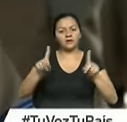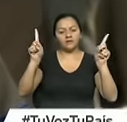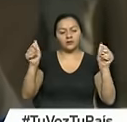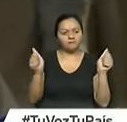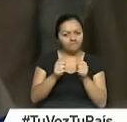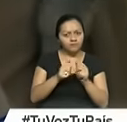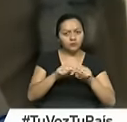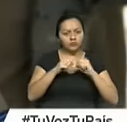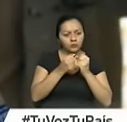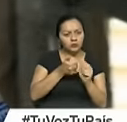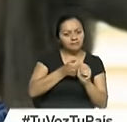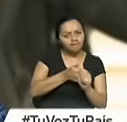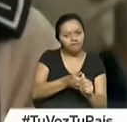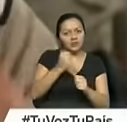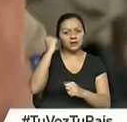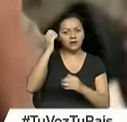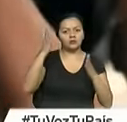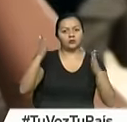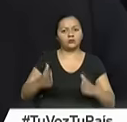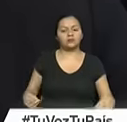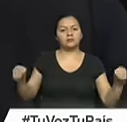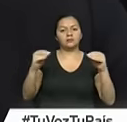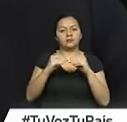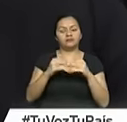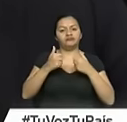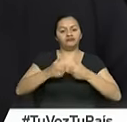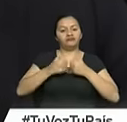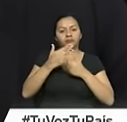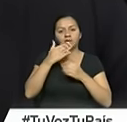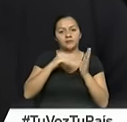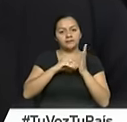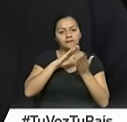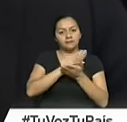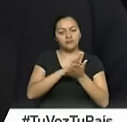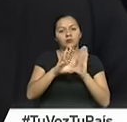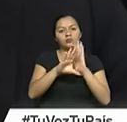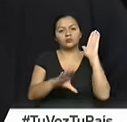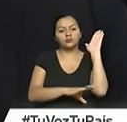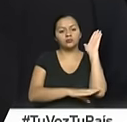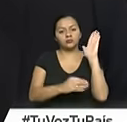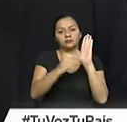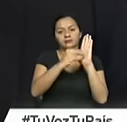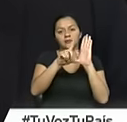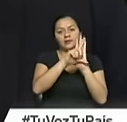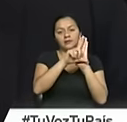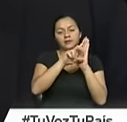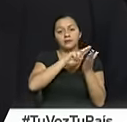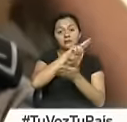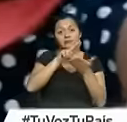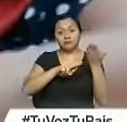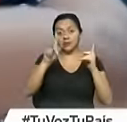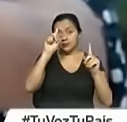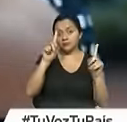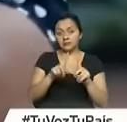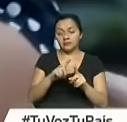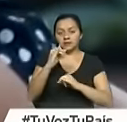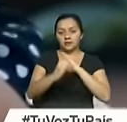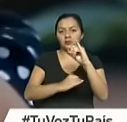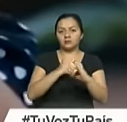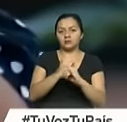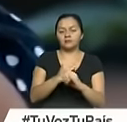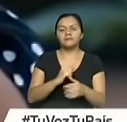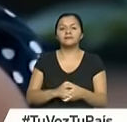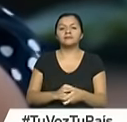manera irrestricta a los derechos humanos y a los postulados que establece la Constitución de la República y los tratados internacionales. Este